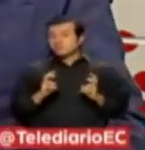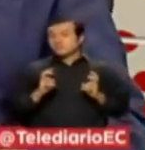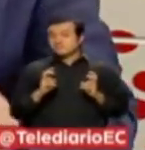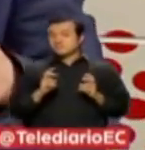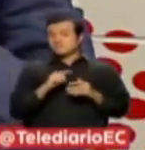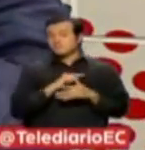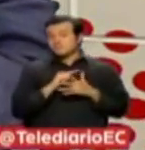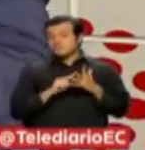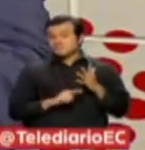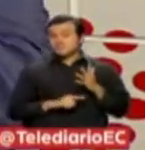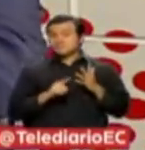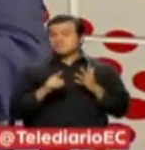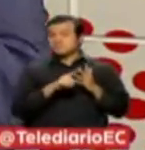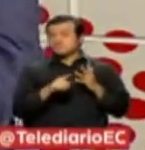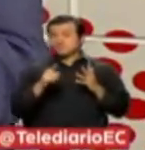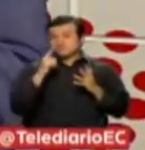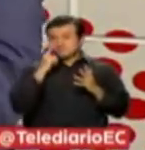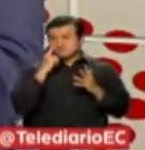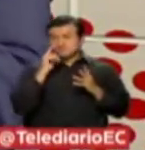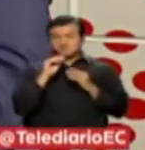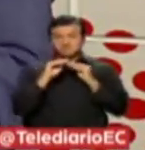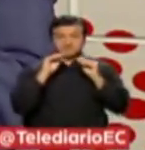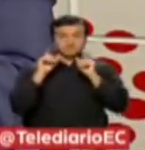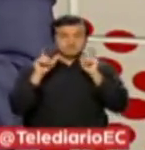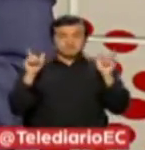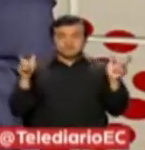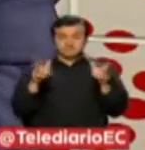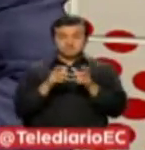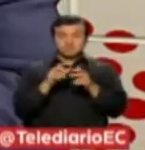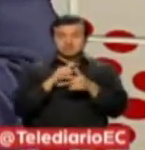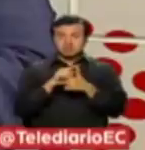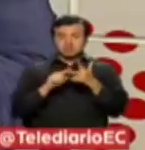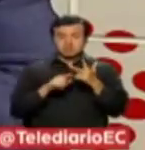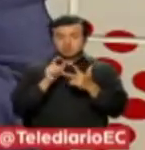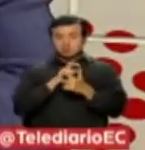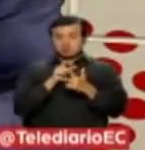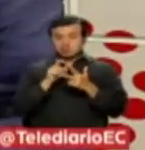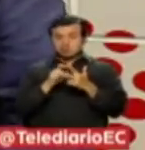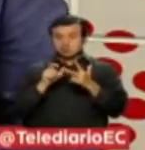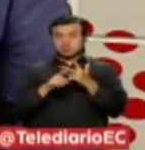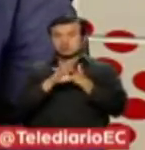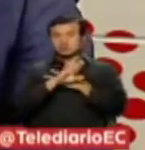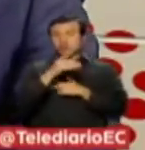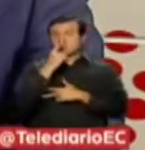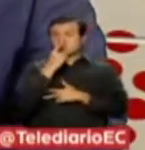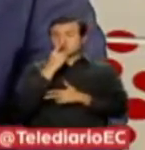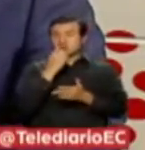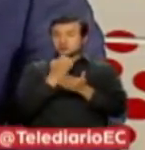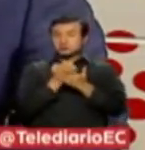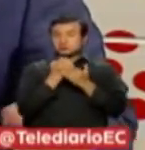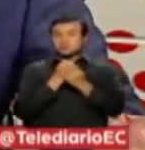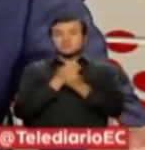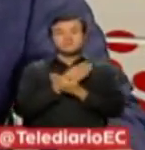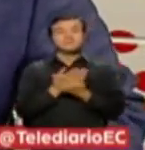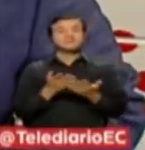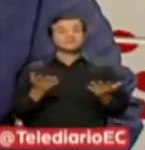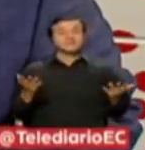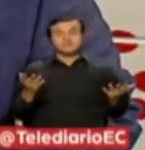de que la tesis de esta vinculación entre los tres personajes con intereses económicos